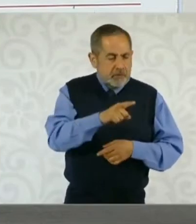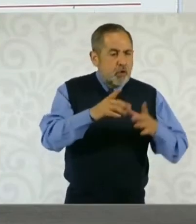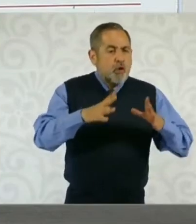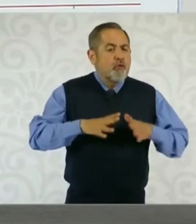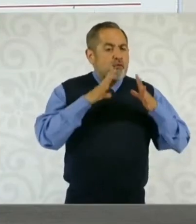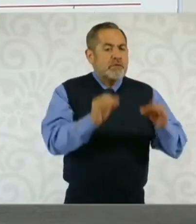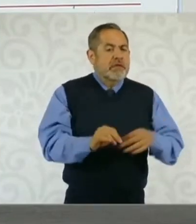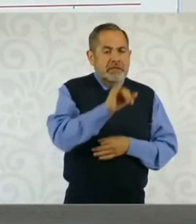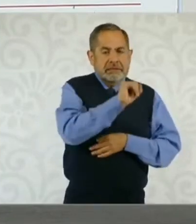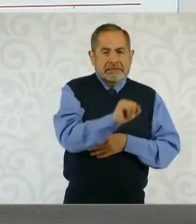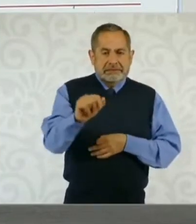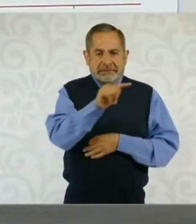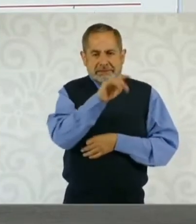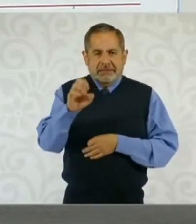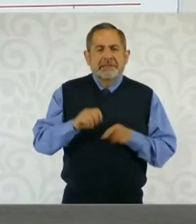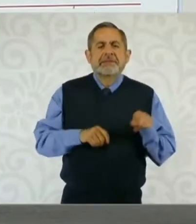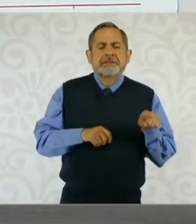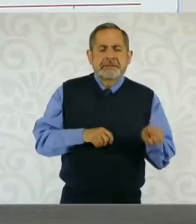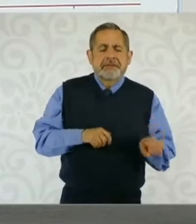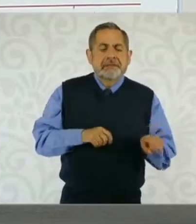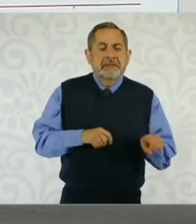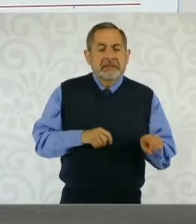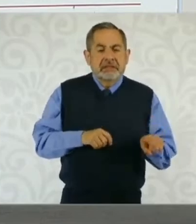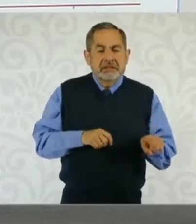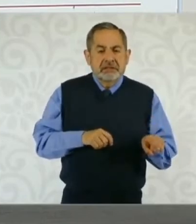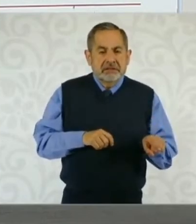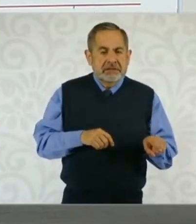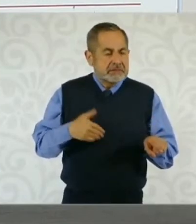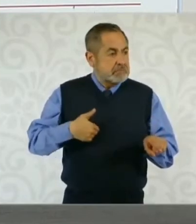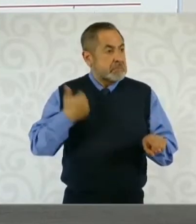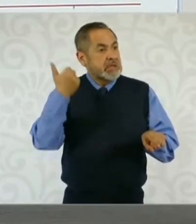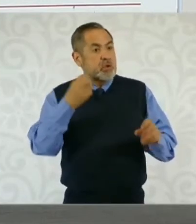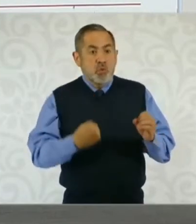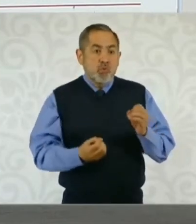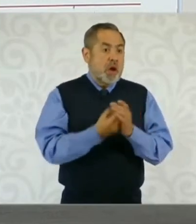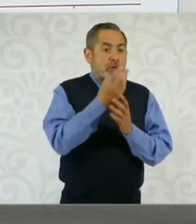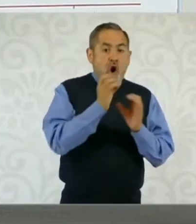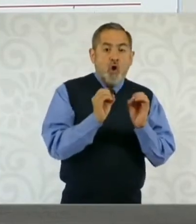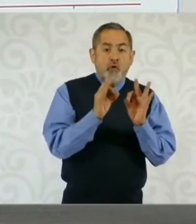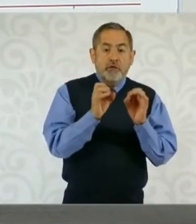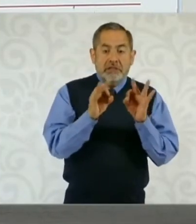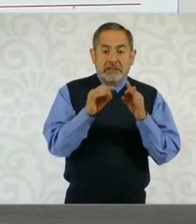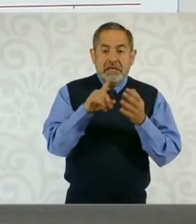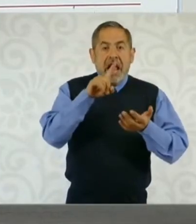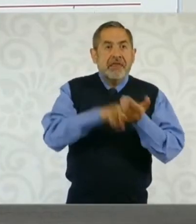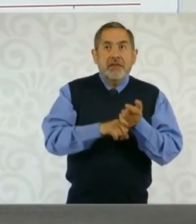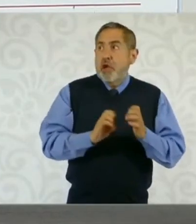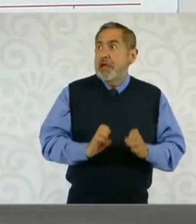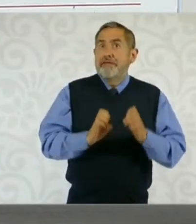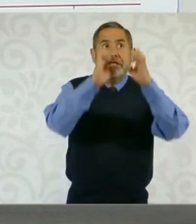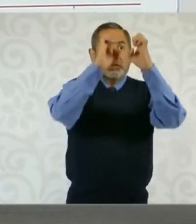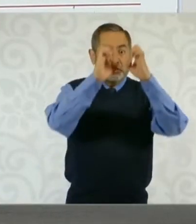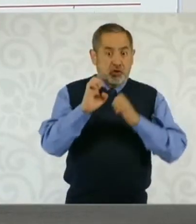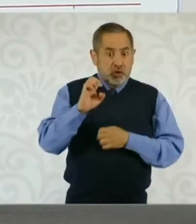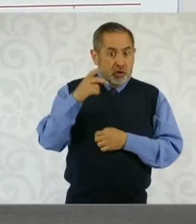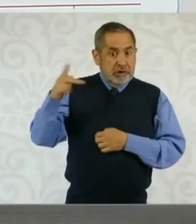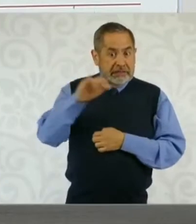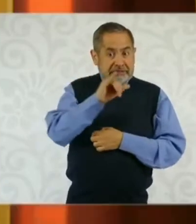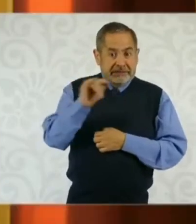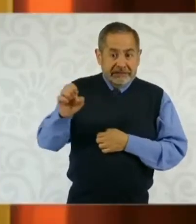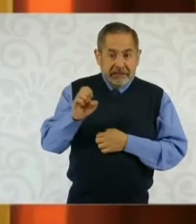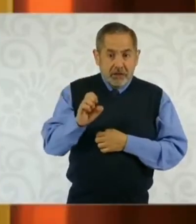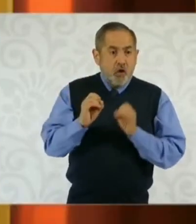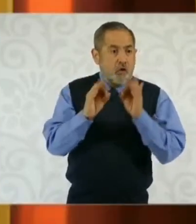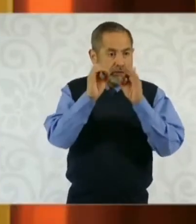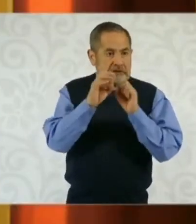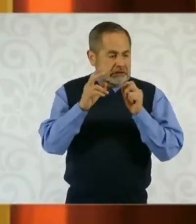fundación ISSSTE obtuvo unas oficinas dentro de las instalaciones del ISSSTE, sin que haya